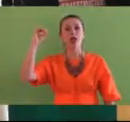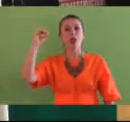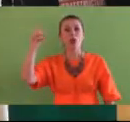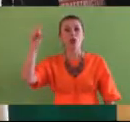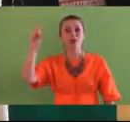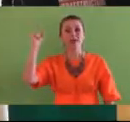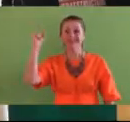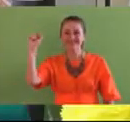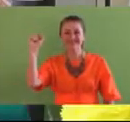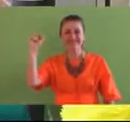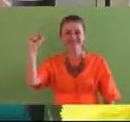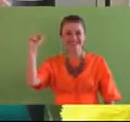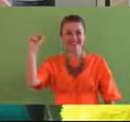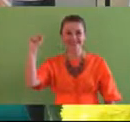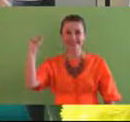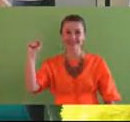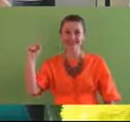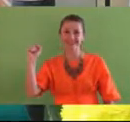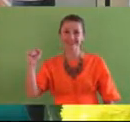17 ODS